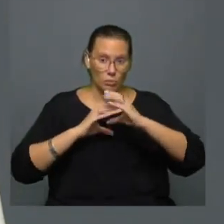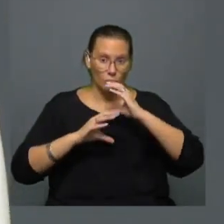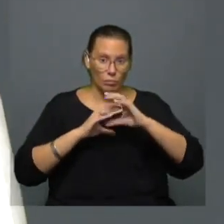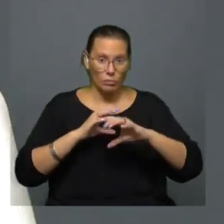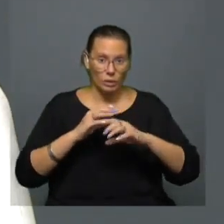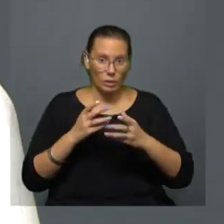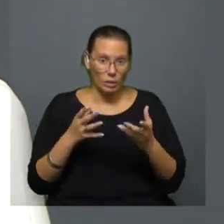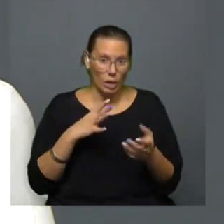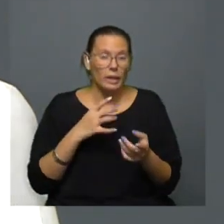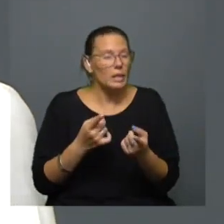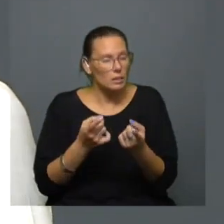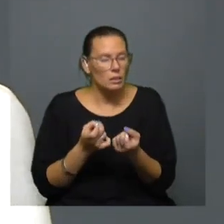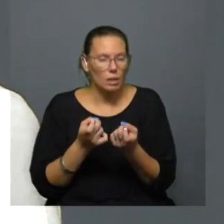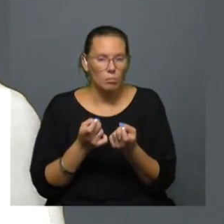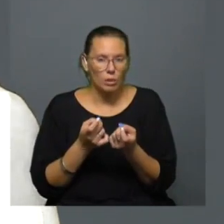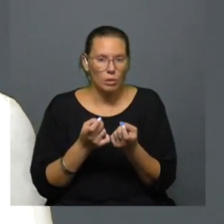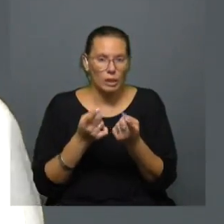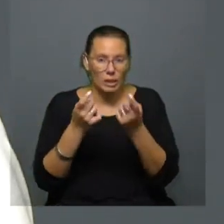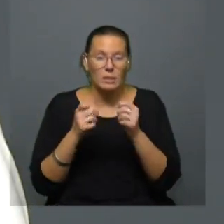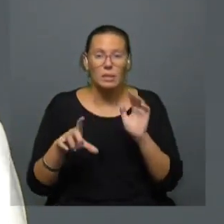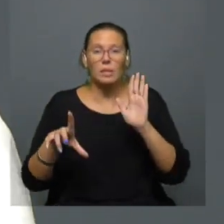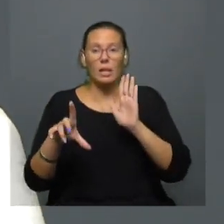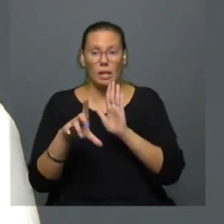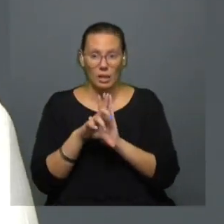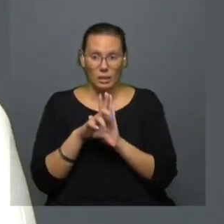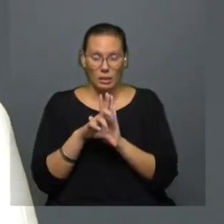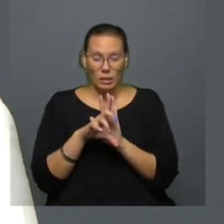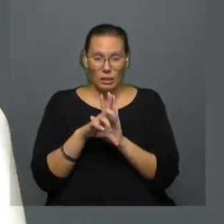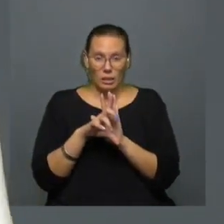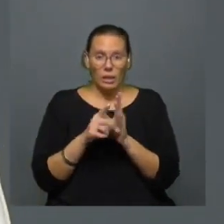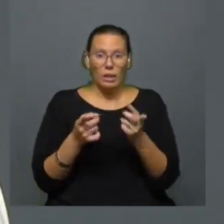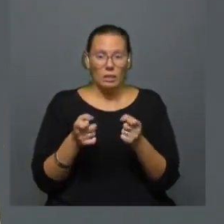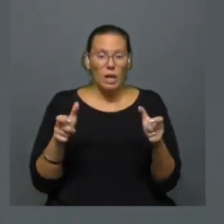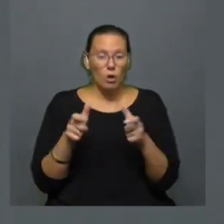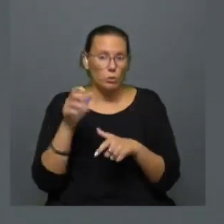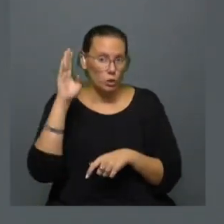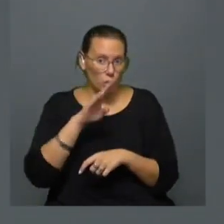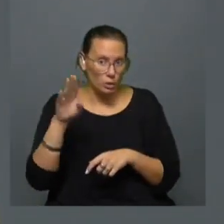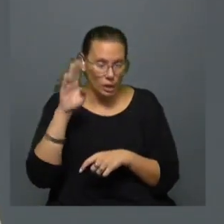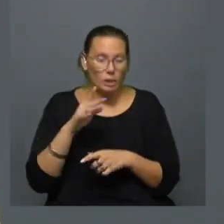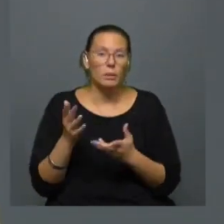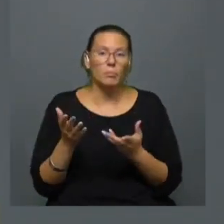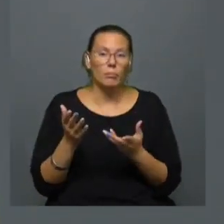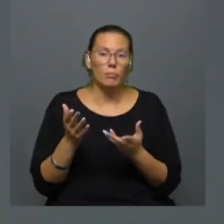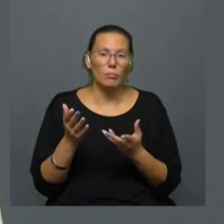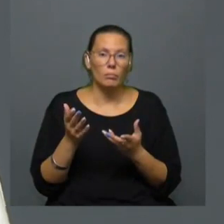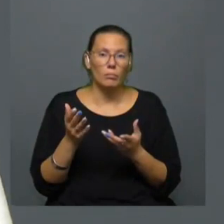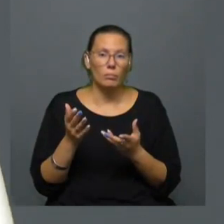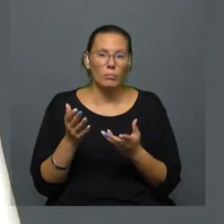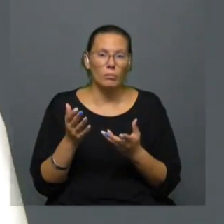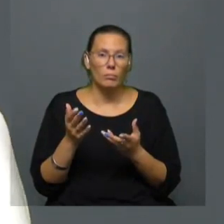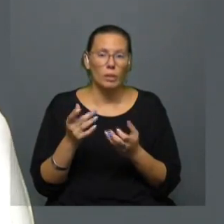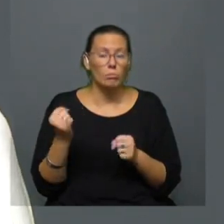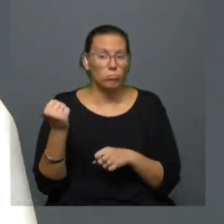que tenemos, que necesitamos, que necesita la ley, que necesita la comisión honoraria, que necesita, son